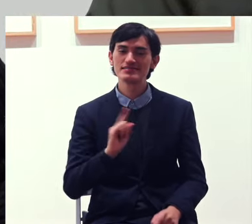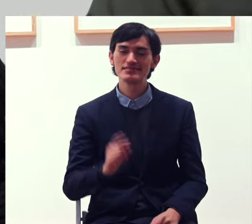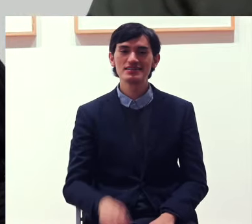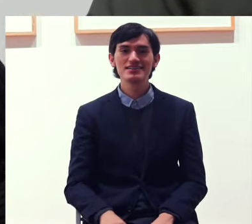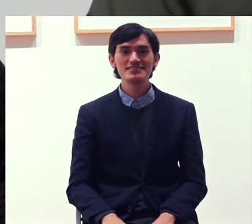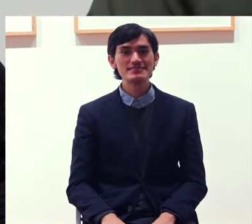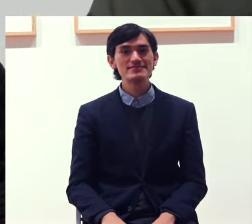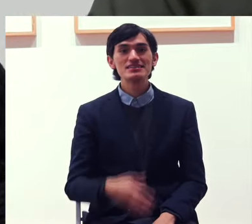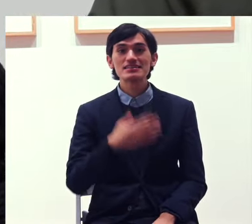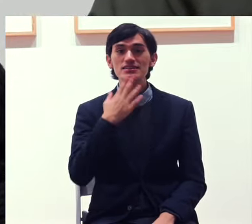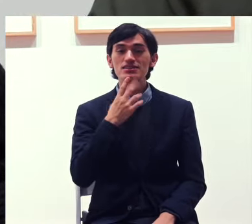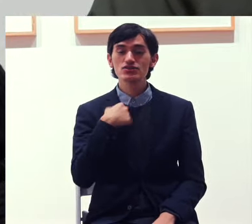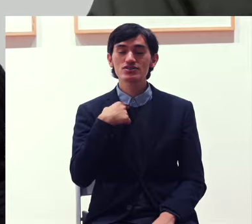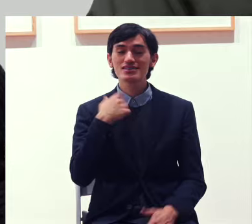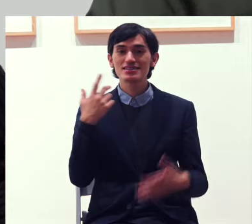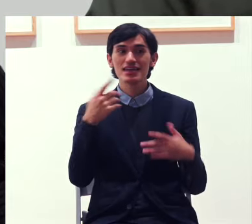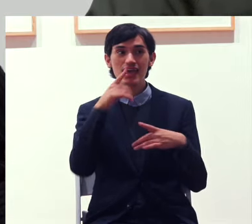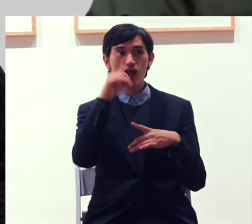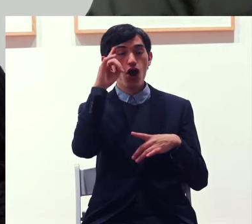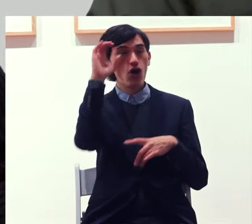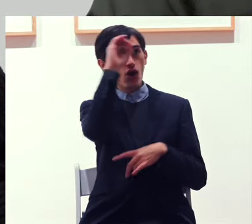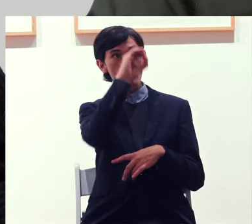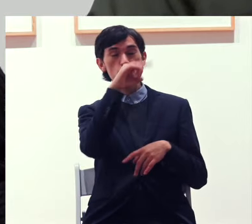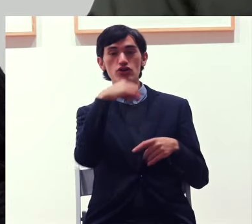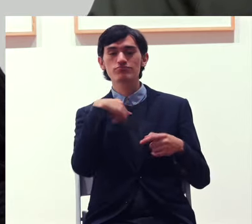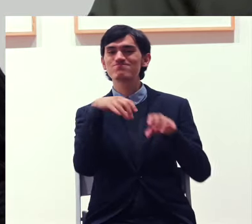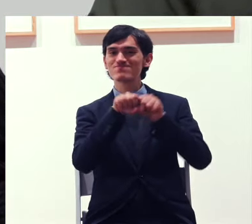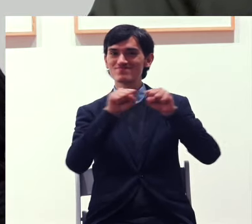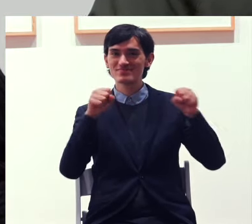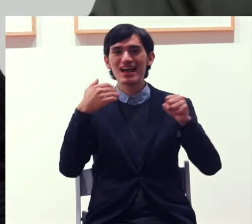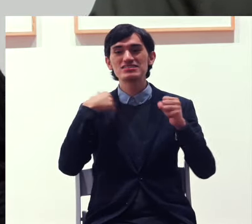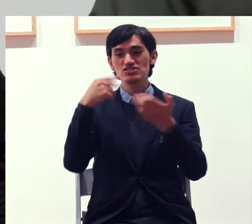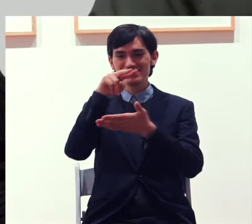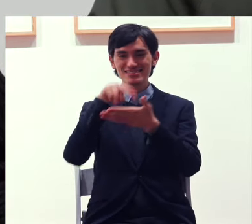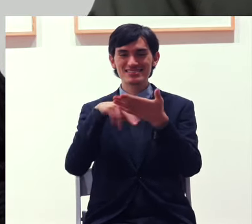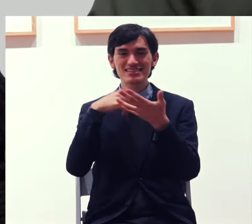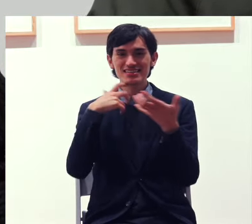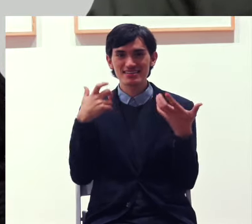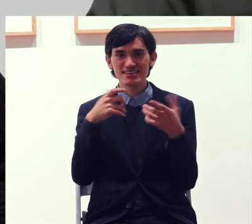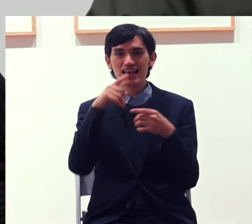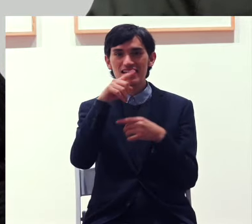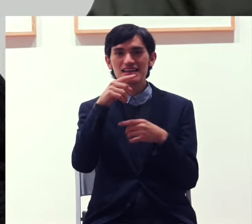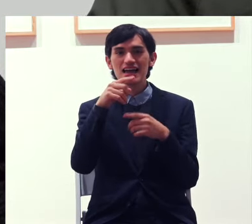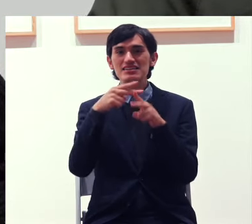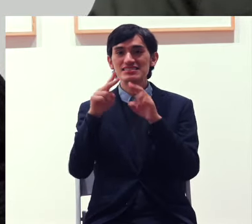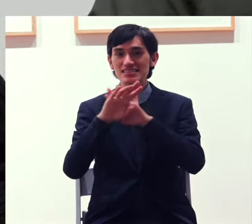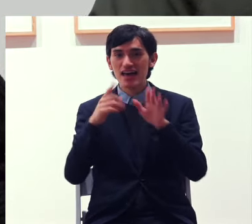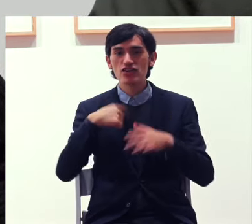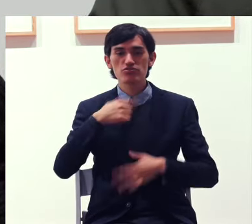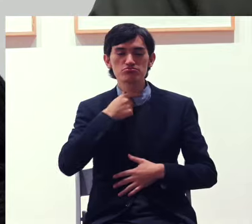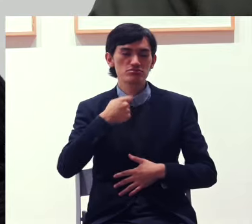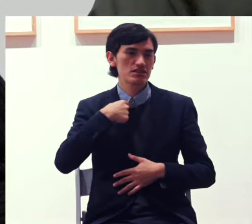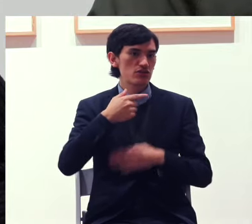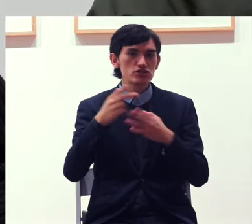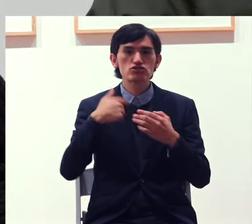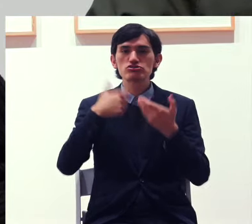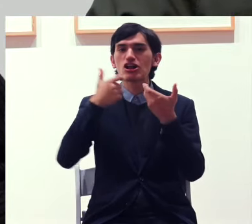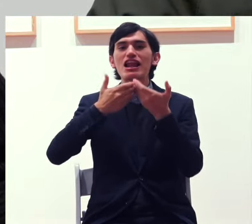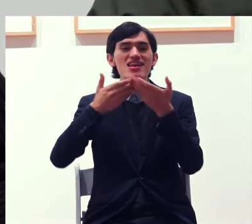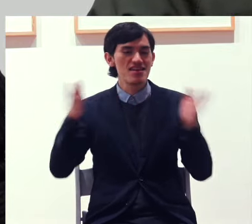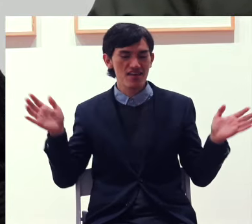Y coincido con él plenamente en su comentario que él leía hace poco donde él dice que en el arte nadie me dice nada, hago lo que quiero y soy